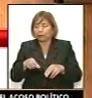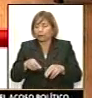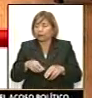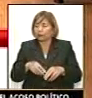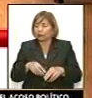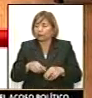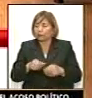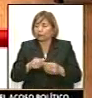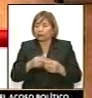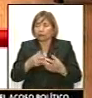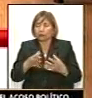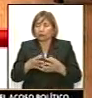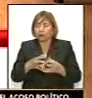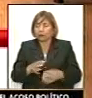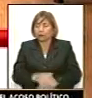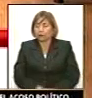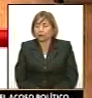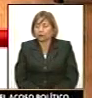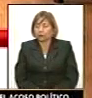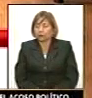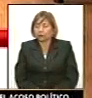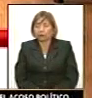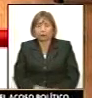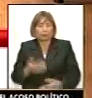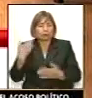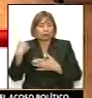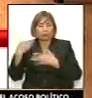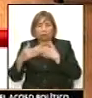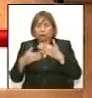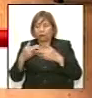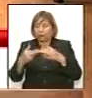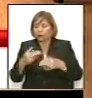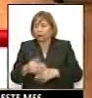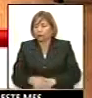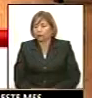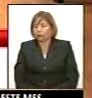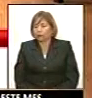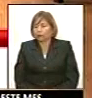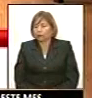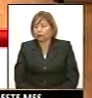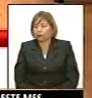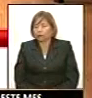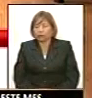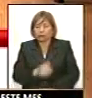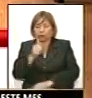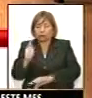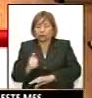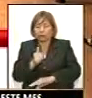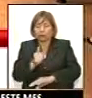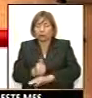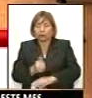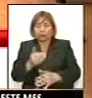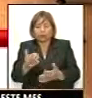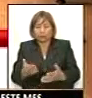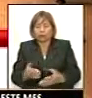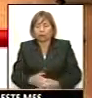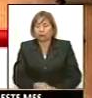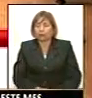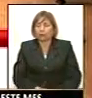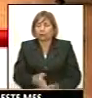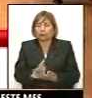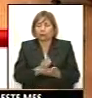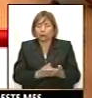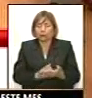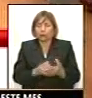que conozcamos, digamos, ninguna mancha en su trayectoria, y por otro lado, una mujer que presenta una denuncia que refleja parte